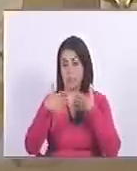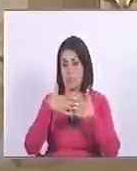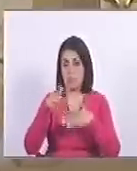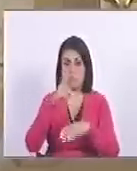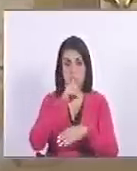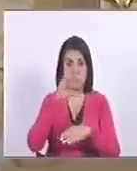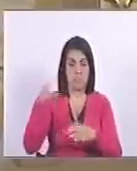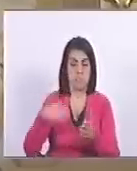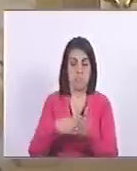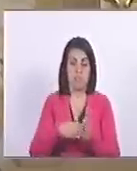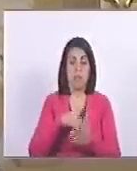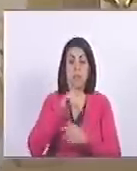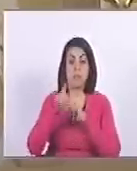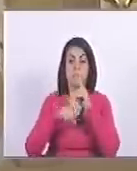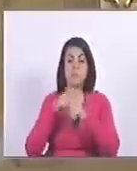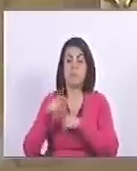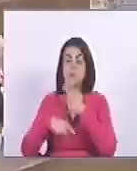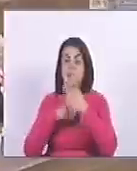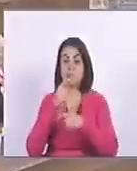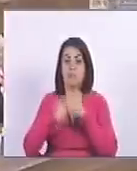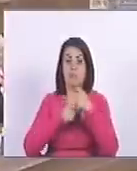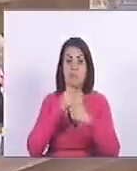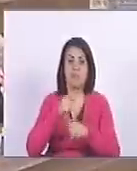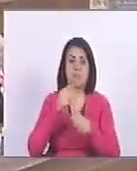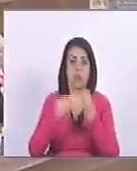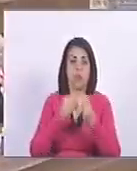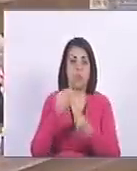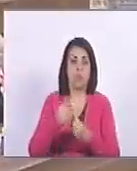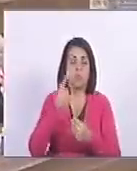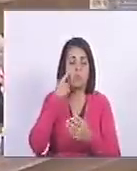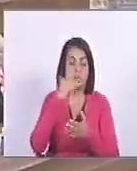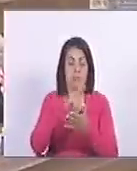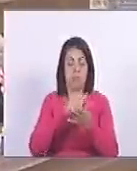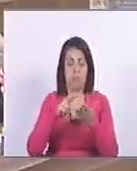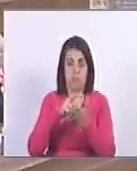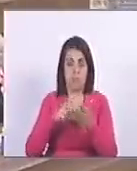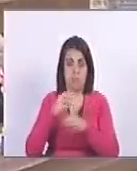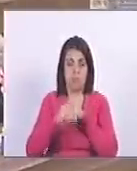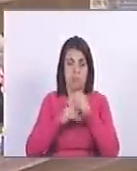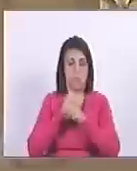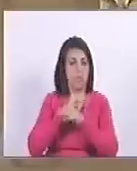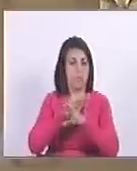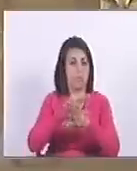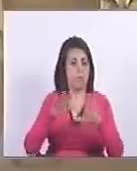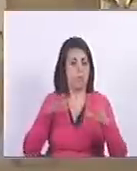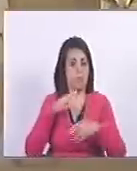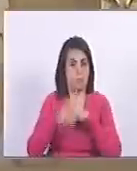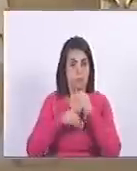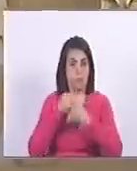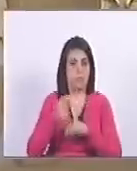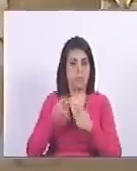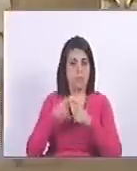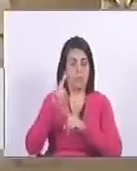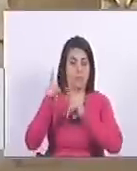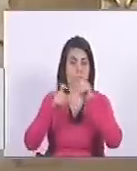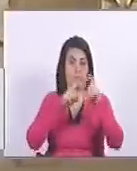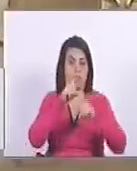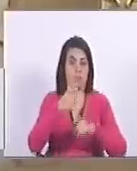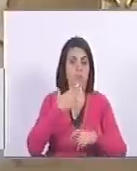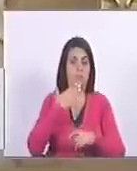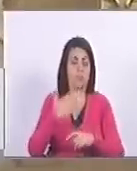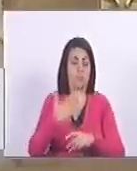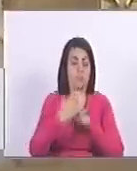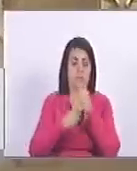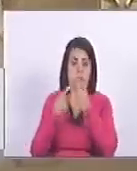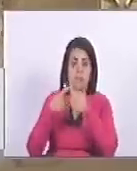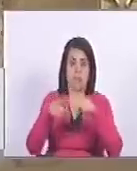usted, presidente, pregunte en la secretaría de nuestra asamblea cómo es el expediente, va a ver que hubo un despliegue, va a ver que hubo consulta, usted lo ha solicitado